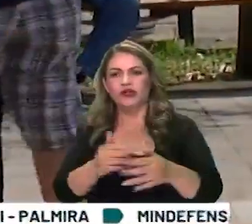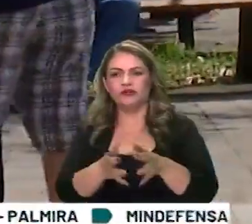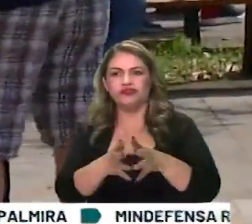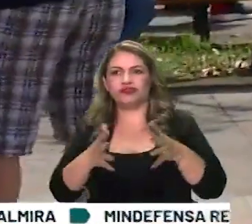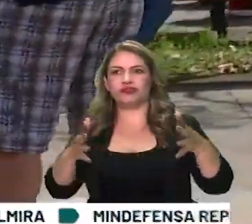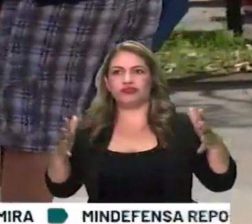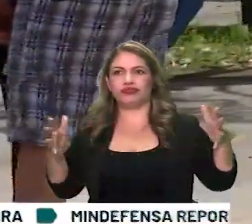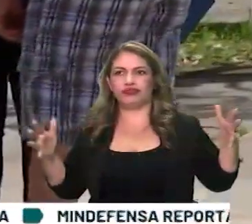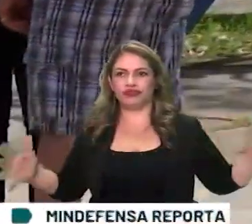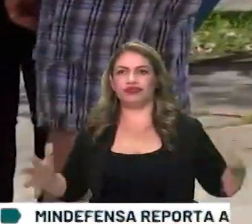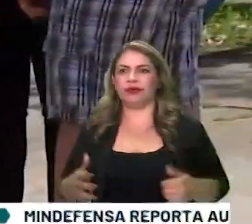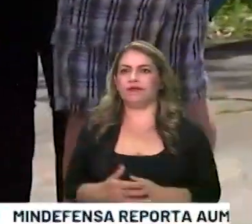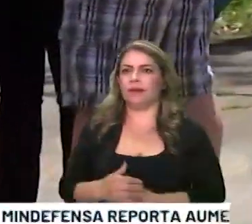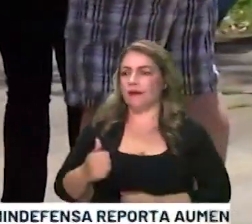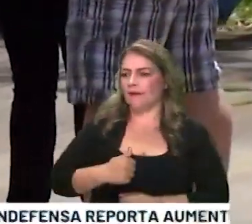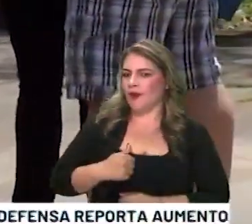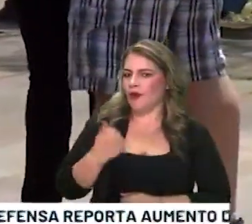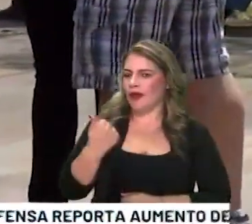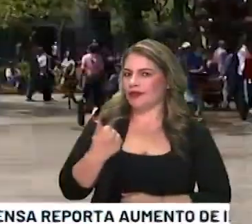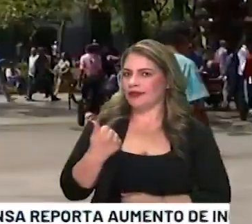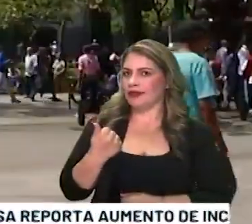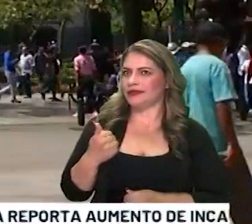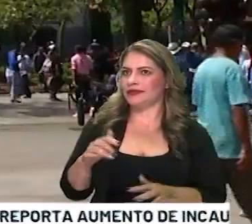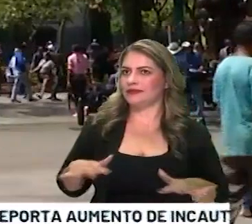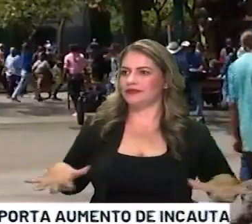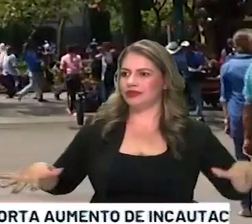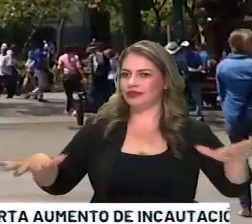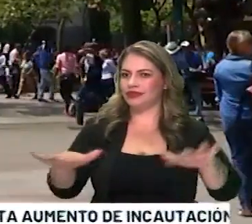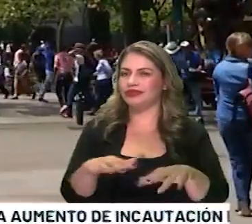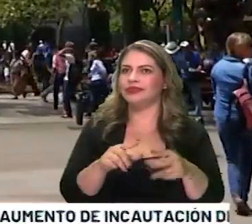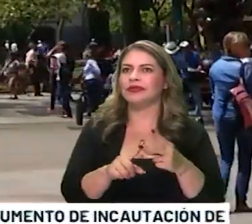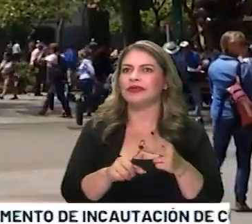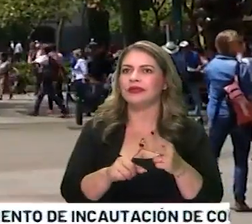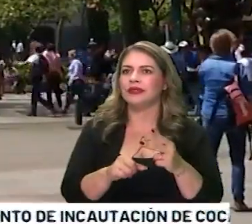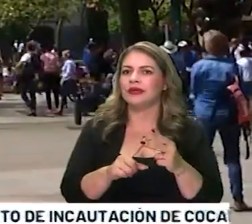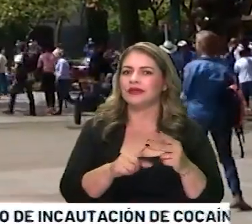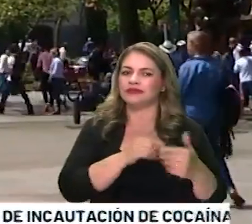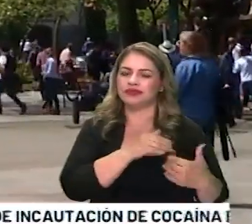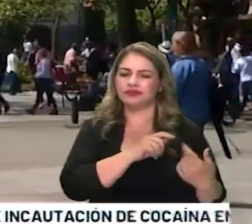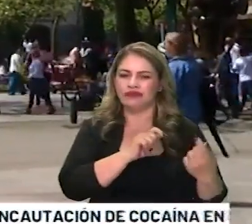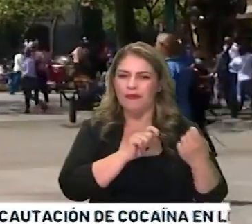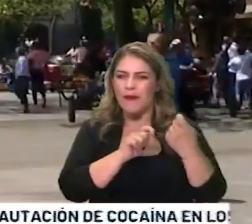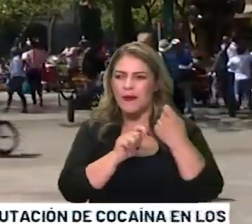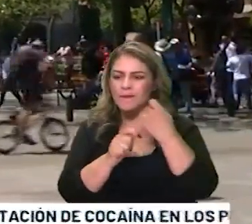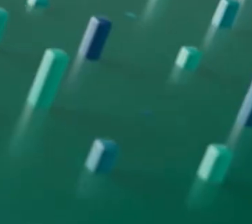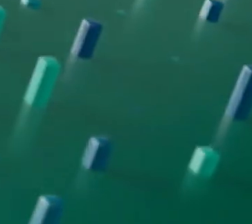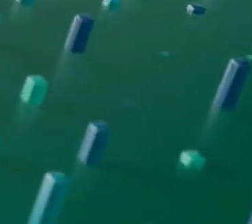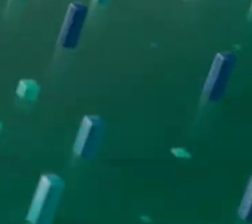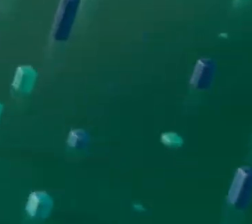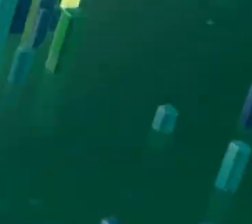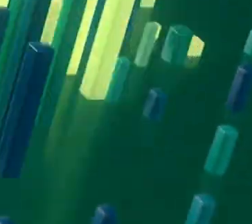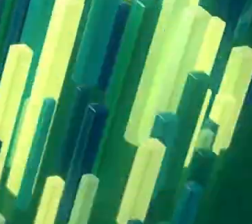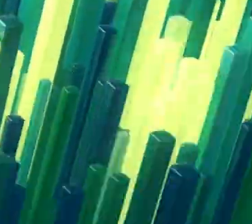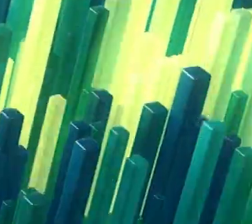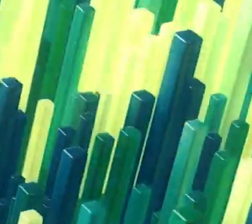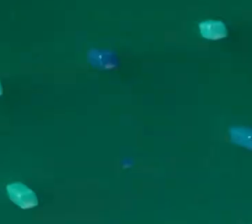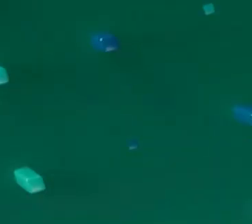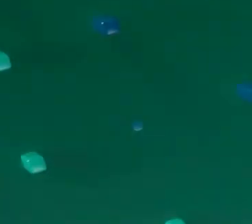aprovechando la posición en la que está el departamento y así poder transformar la capacidad productiva de cada subregión